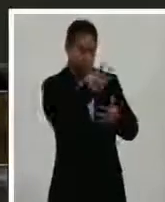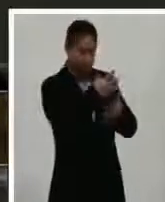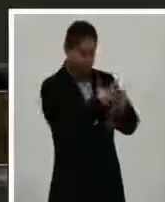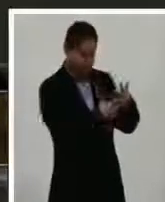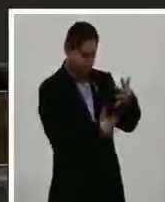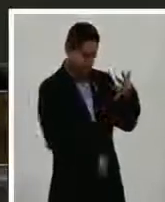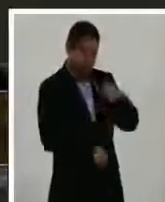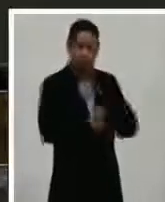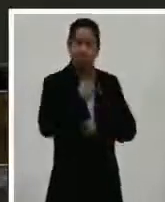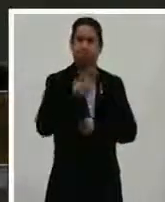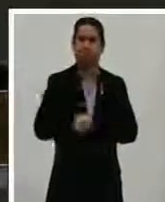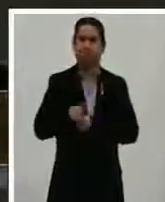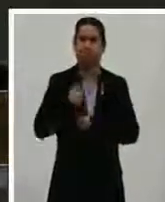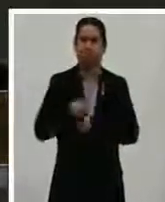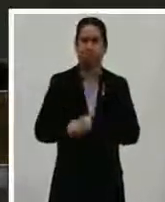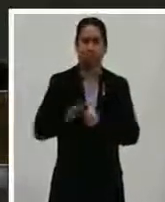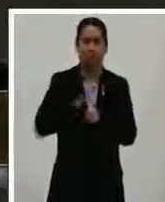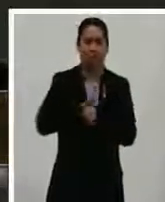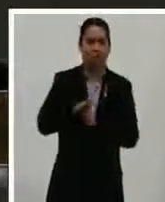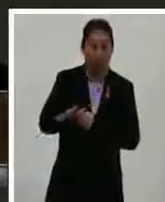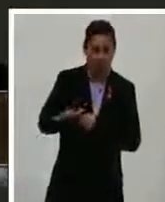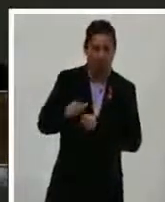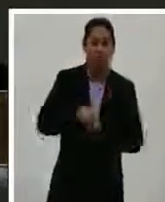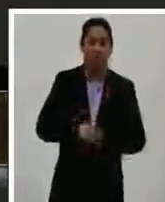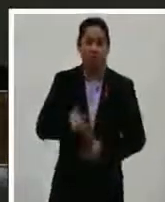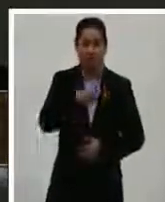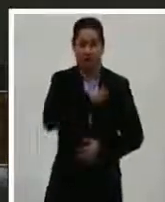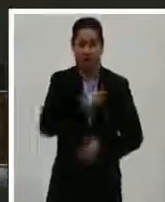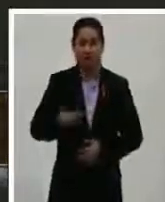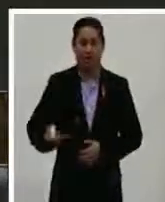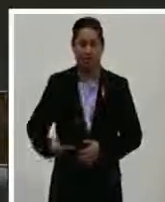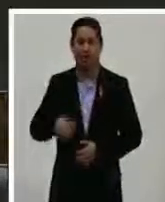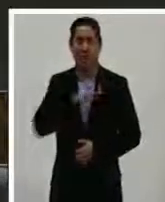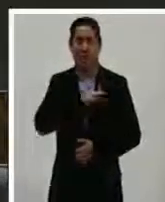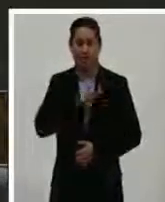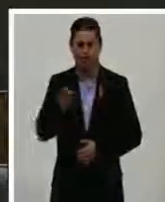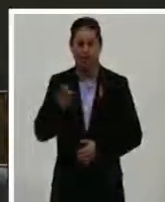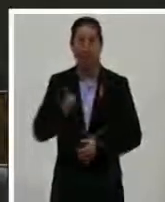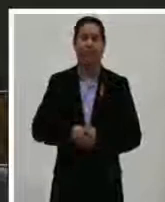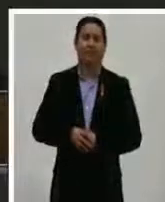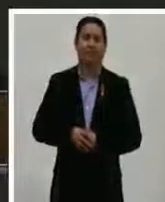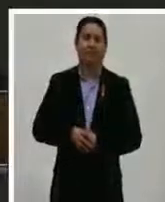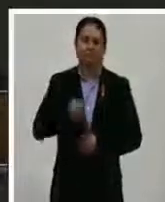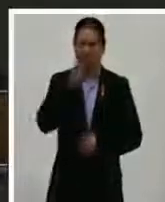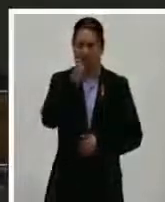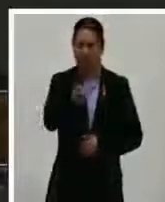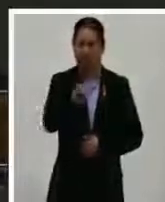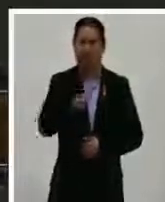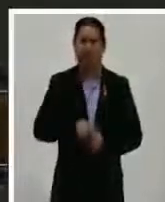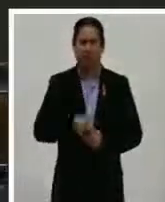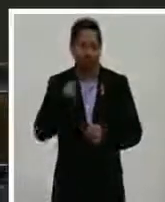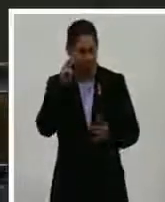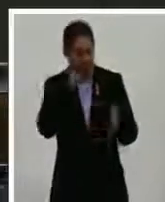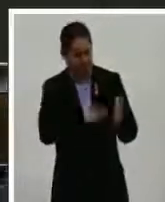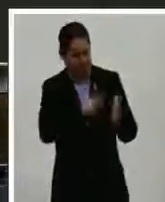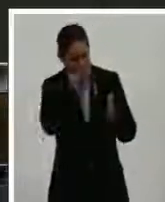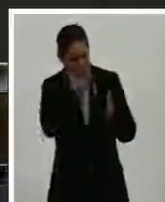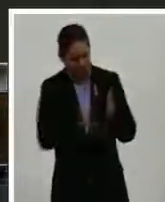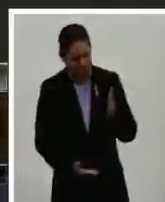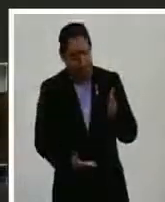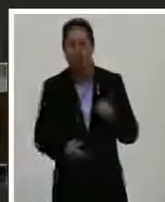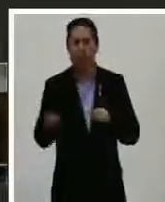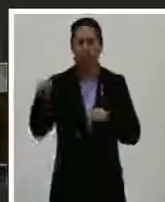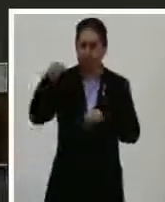delitos por el cual el presidente de la república va a ser juzgado este es el dictamen en su justa dimensión porque